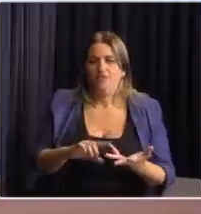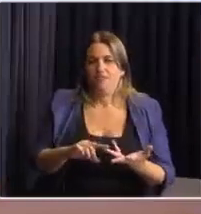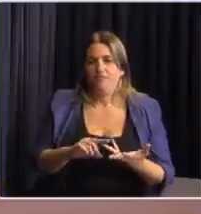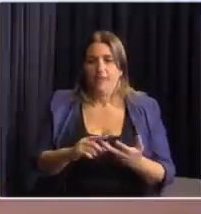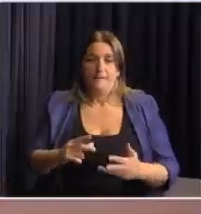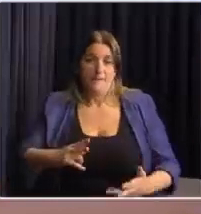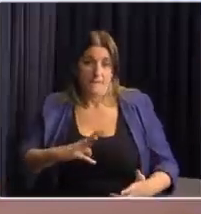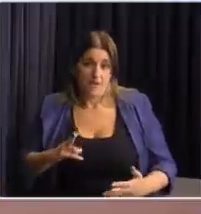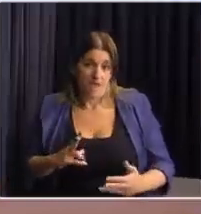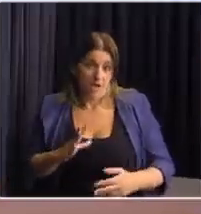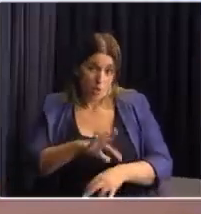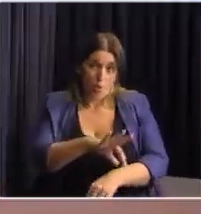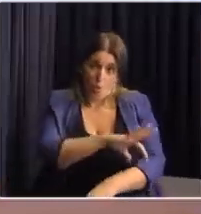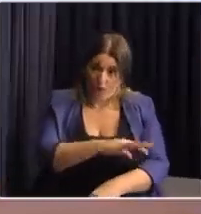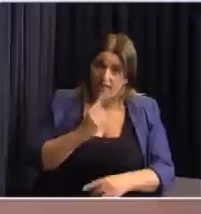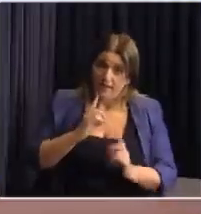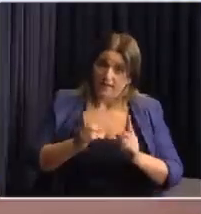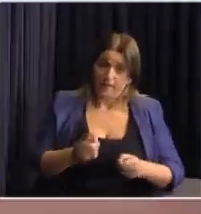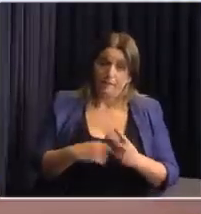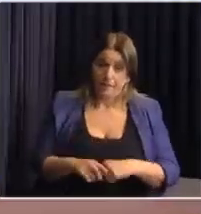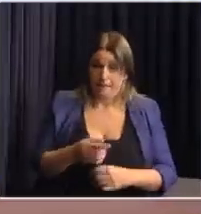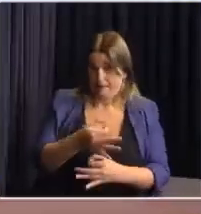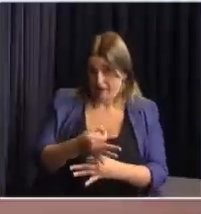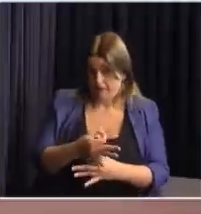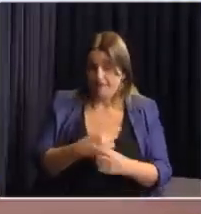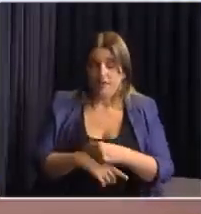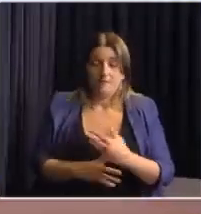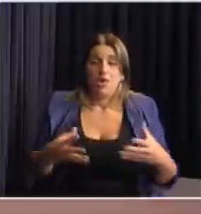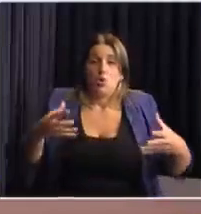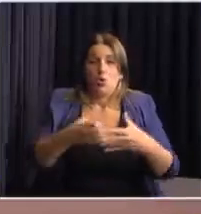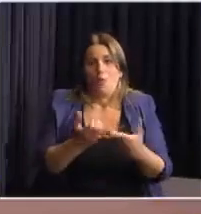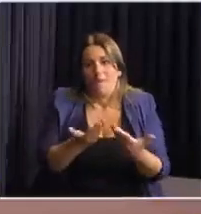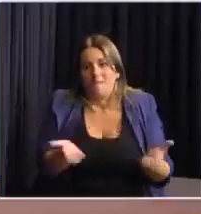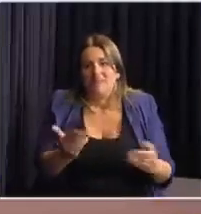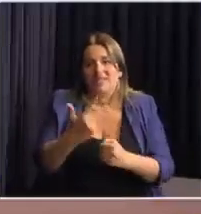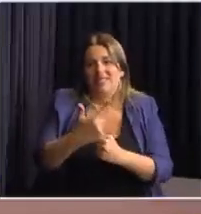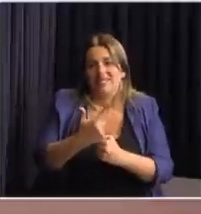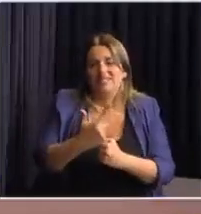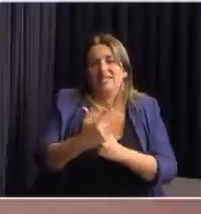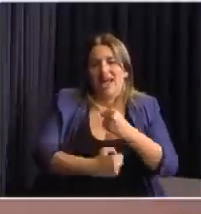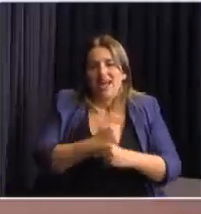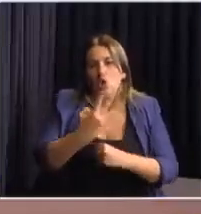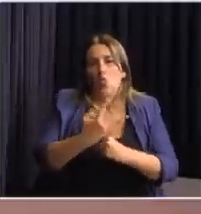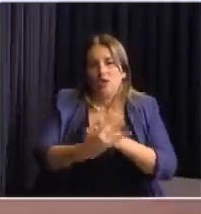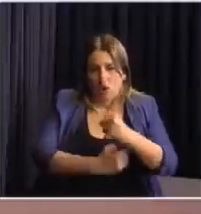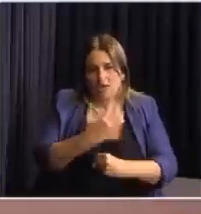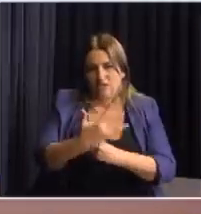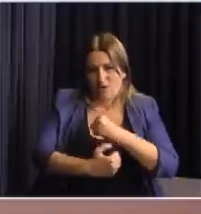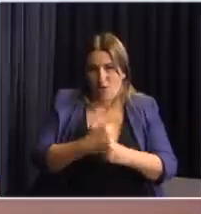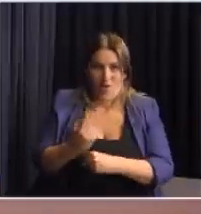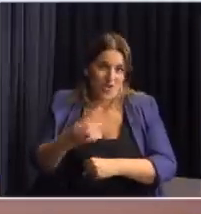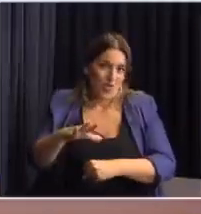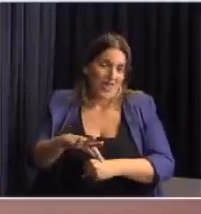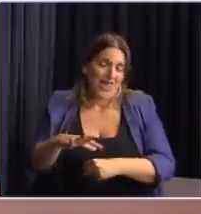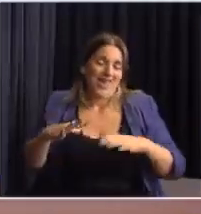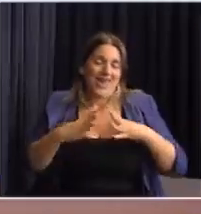jardines privados, ahí entran los centros de educación inicial dependientes de ANEP. Eso es el 10